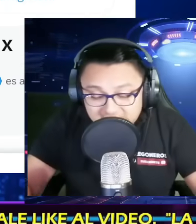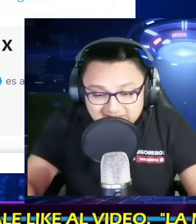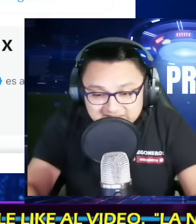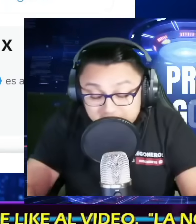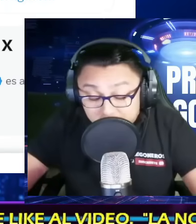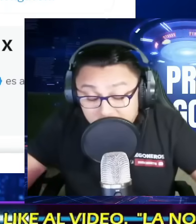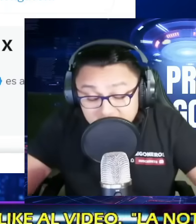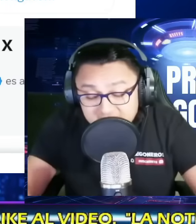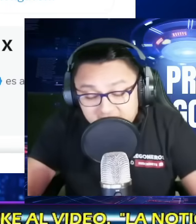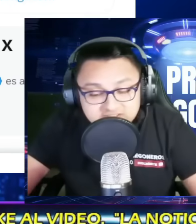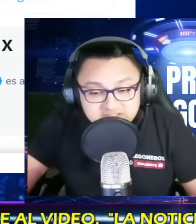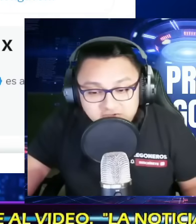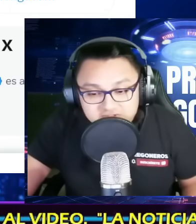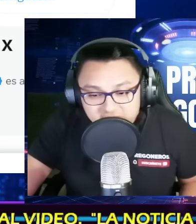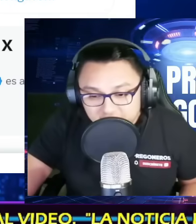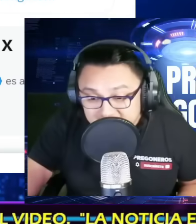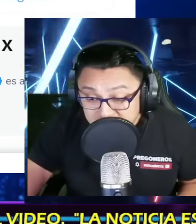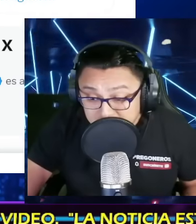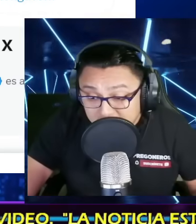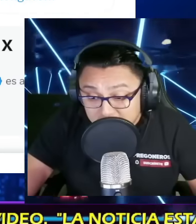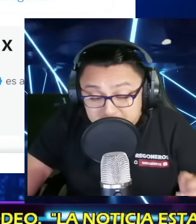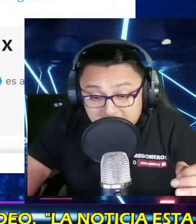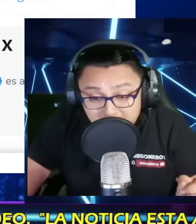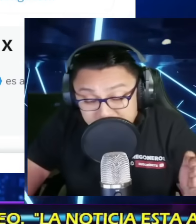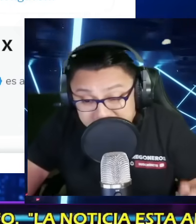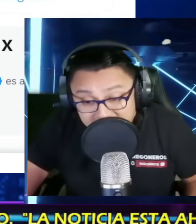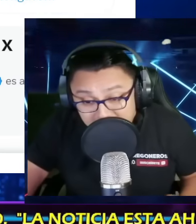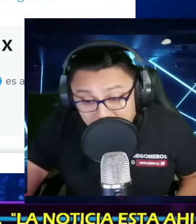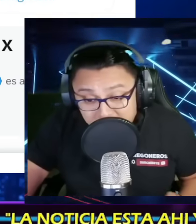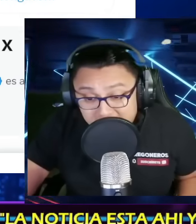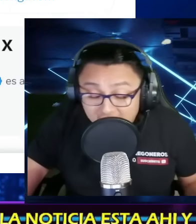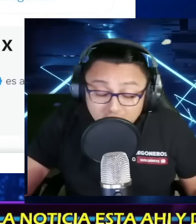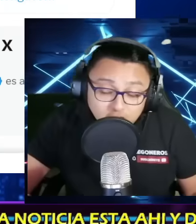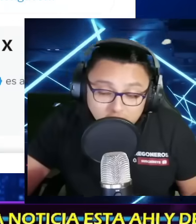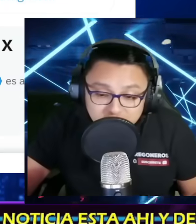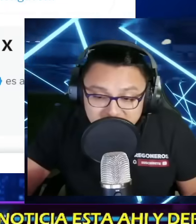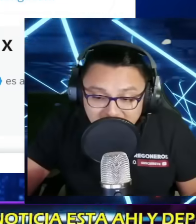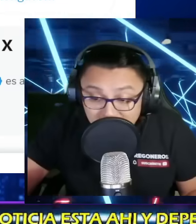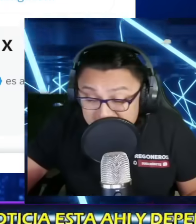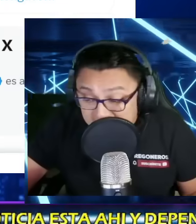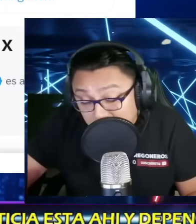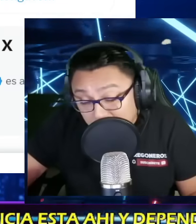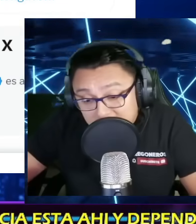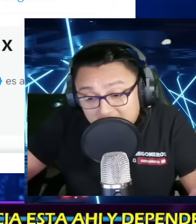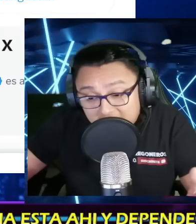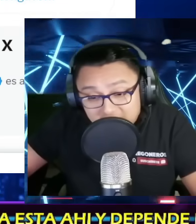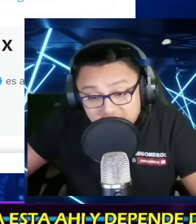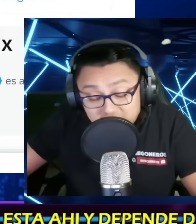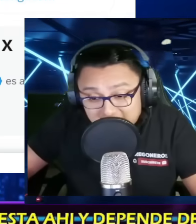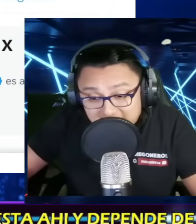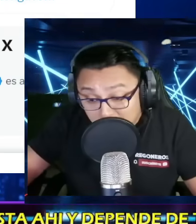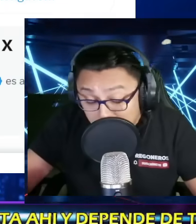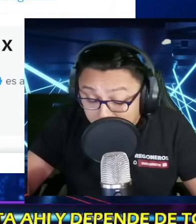pregoneros. Gracias por seguir sintonizando estos videos. Vamos a empezar de la mejor manera. No como Xochitl Gálvez, que dijo que iba a cambiar